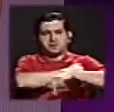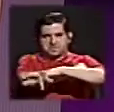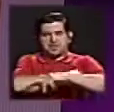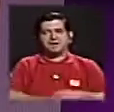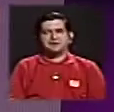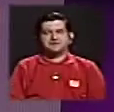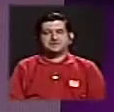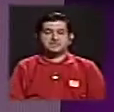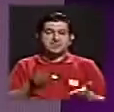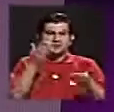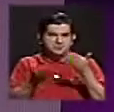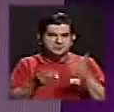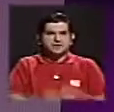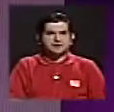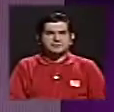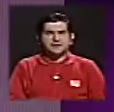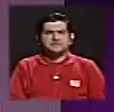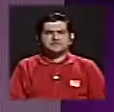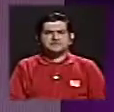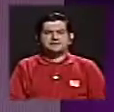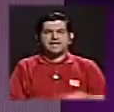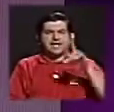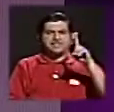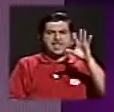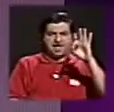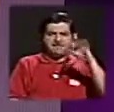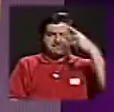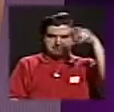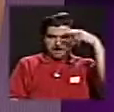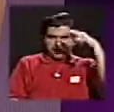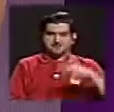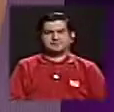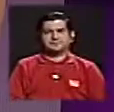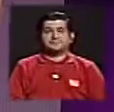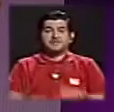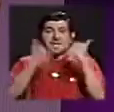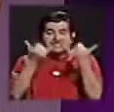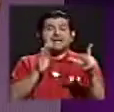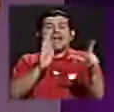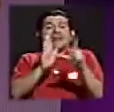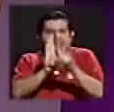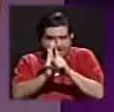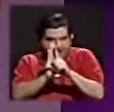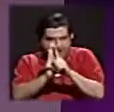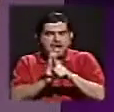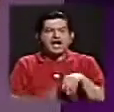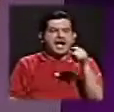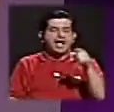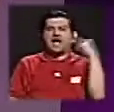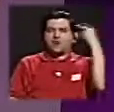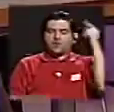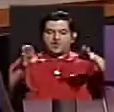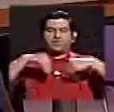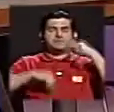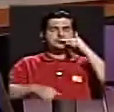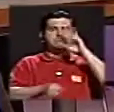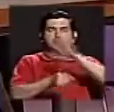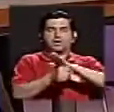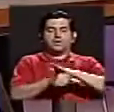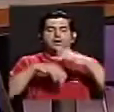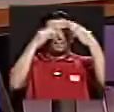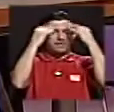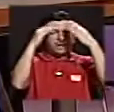países, en el Distrito Federal de México, cuando ya es legal, el Estado asume un compromiso, por ejemplo,